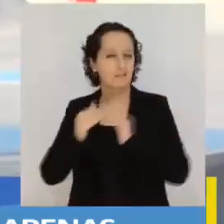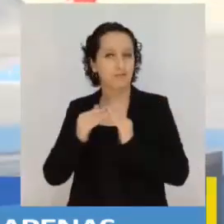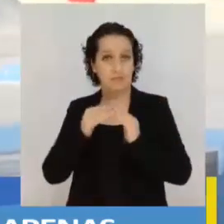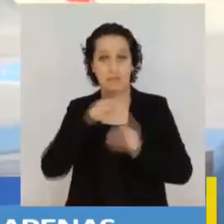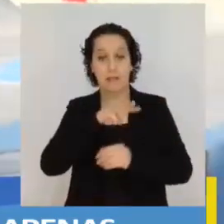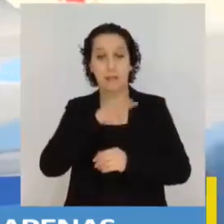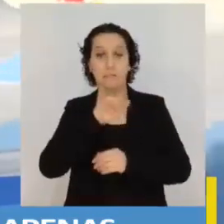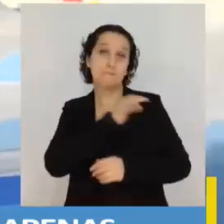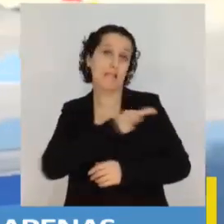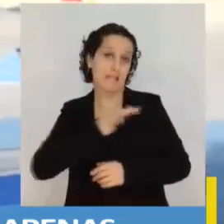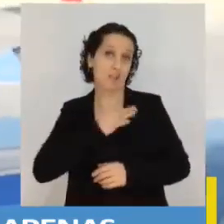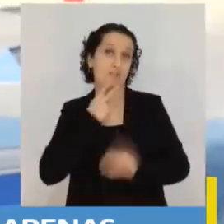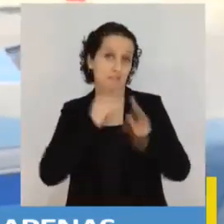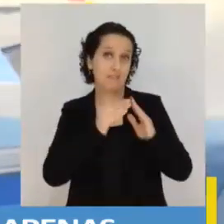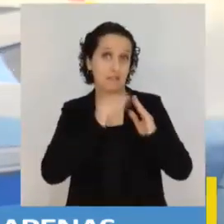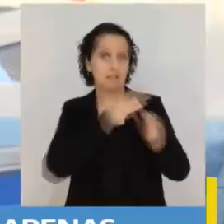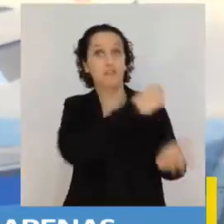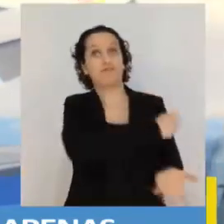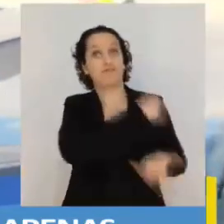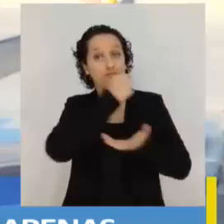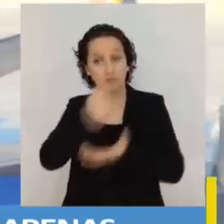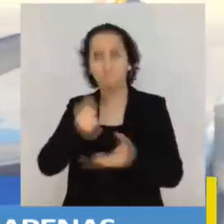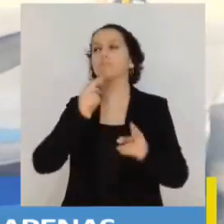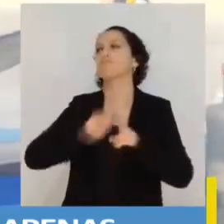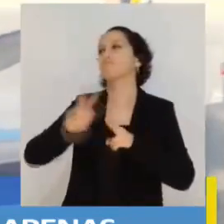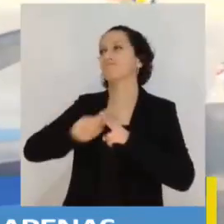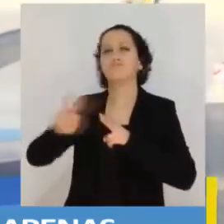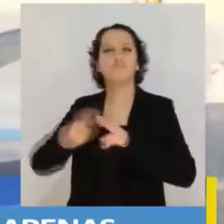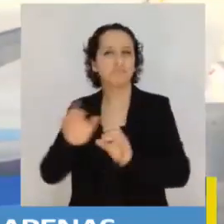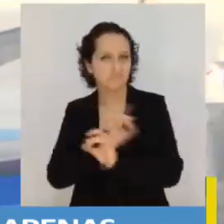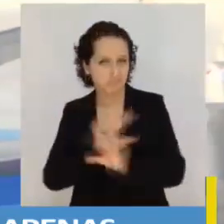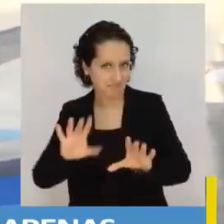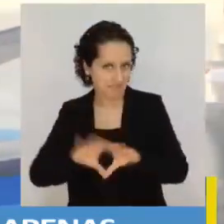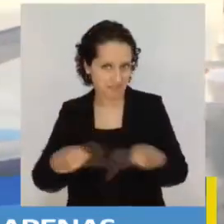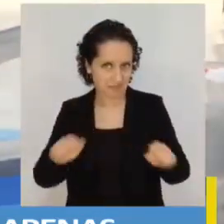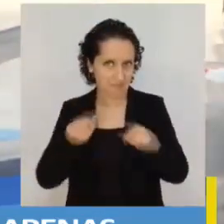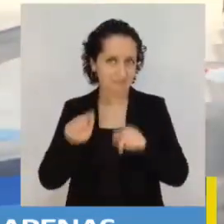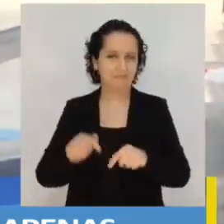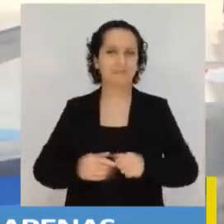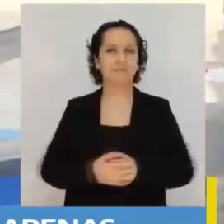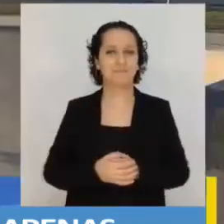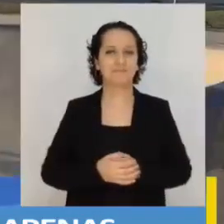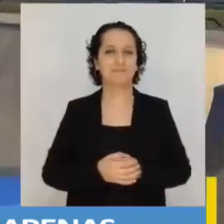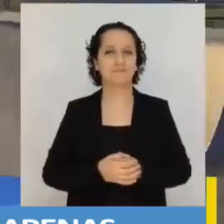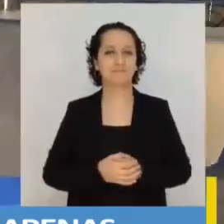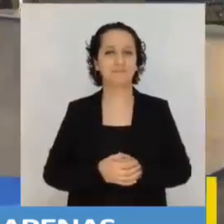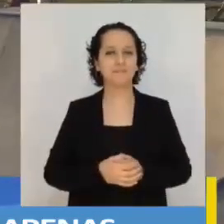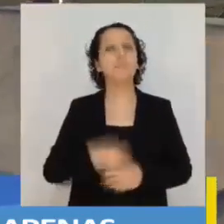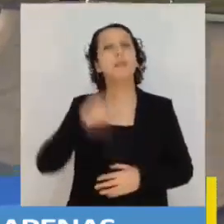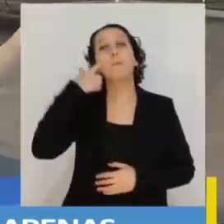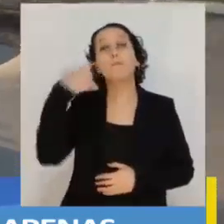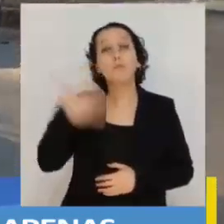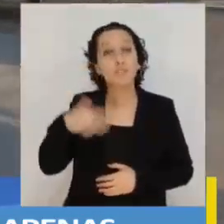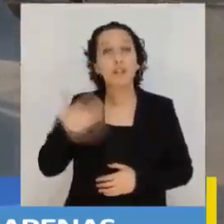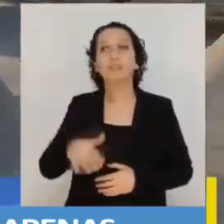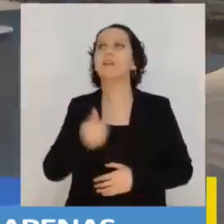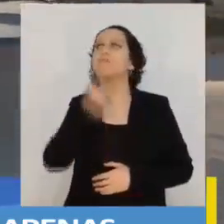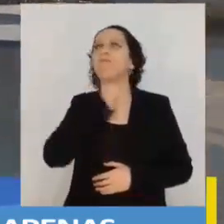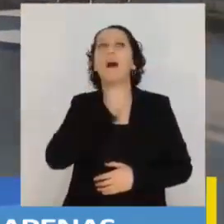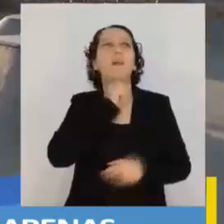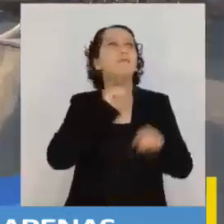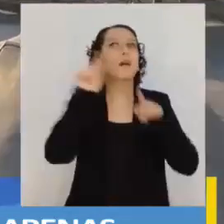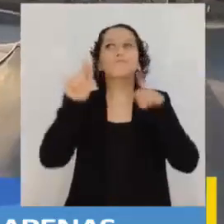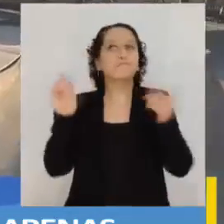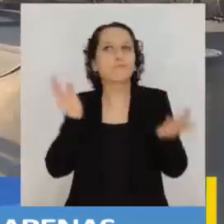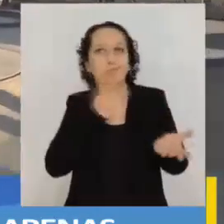del Mimbu, se logró materializar esta iniciativa. Bueno, muy importante, porque hacía mucha falta espacios como